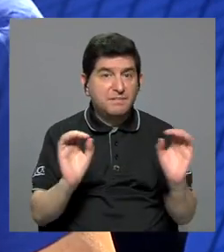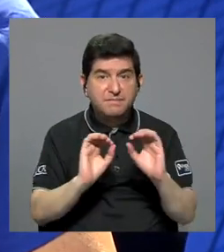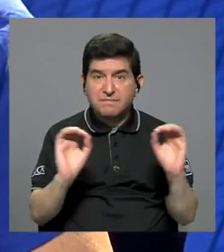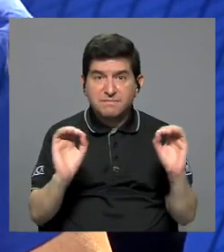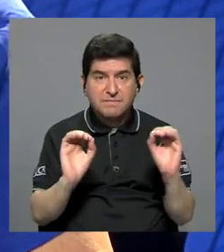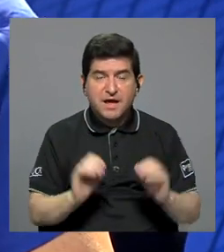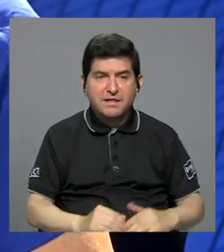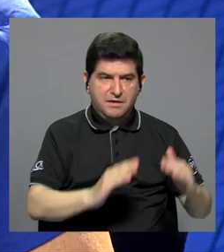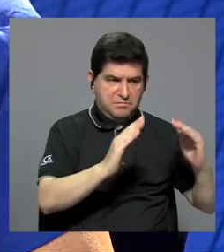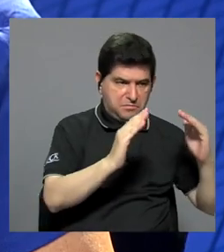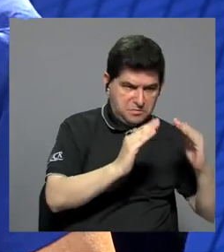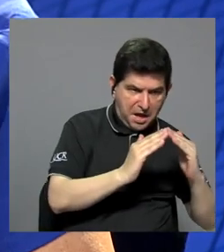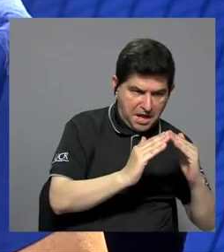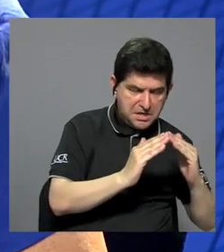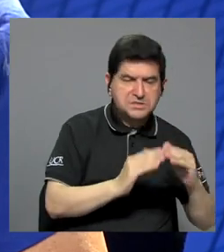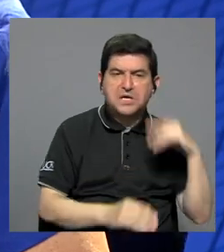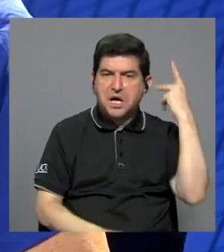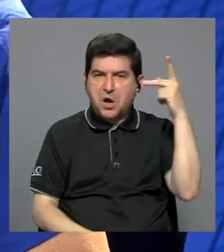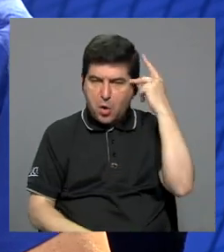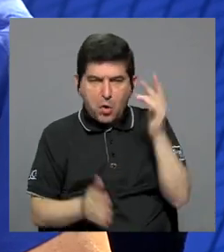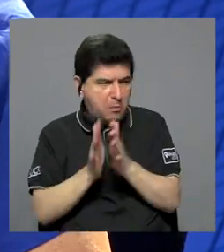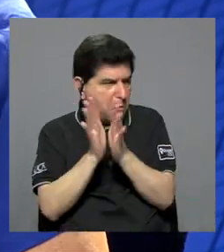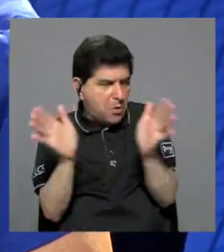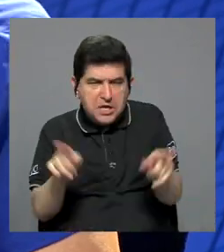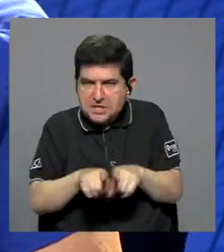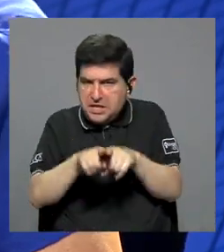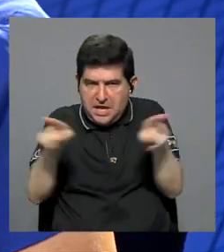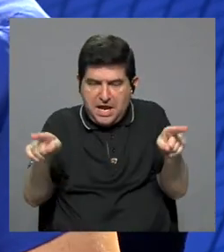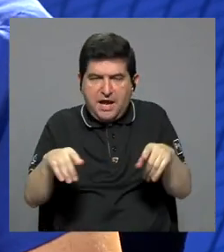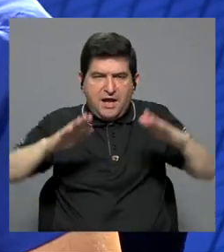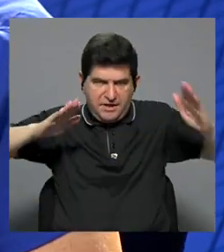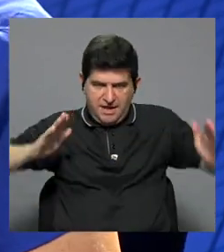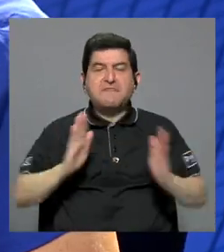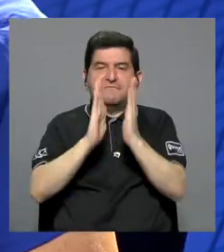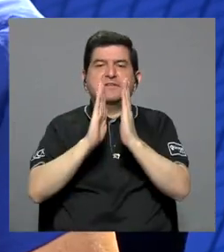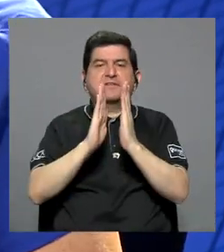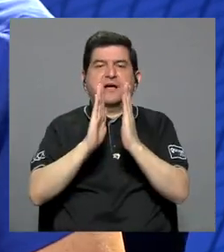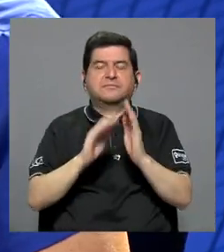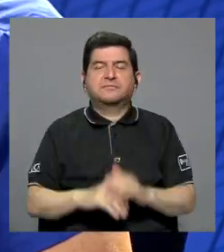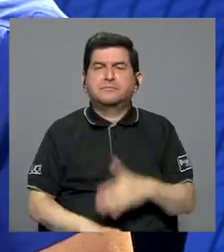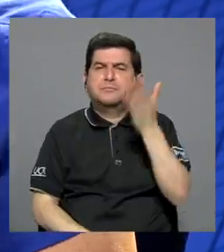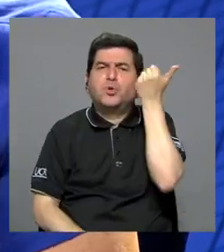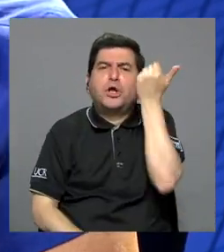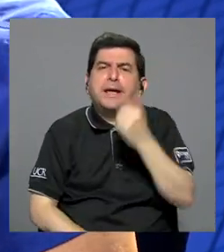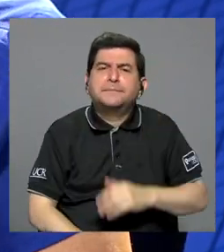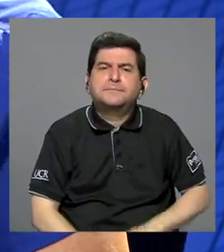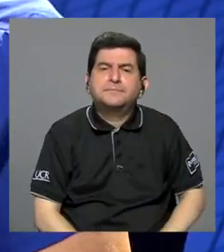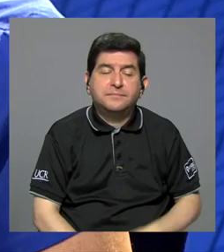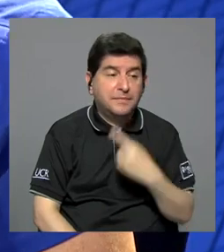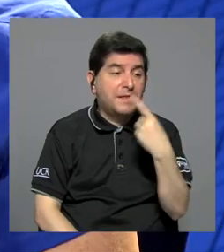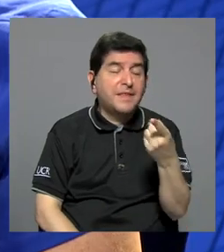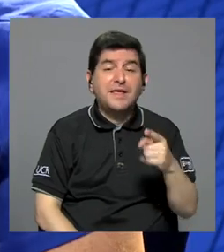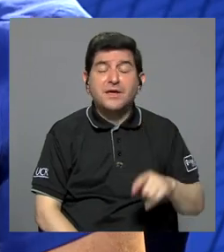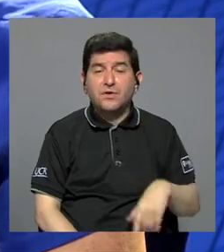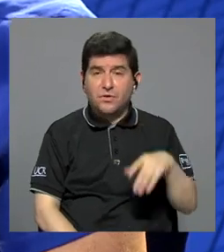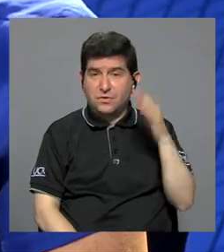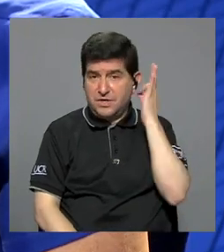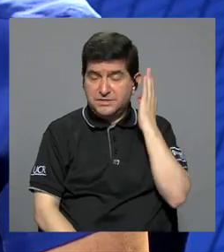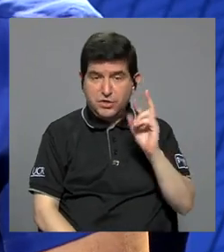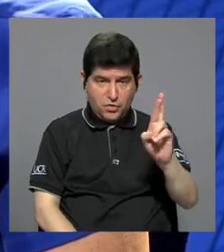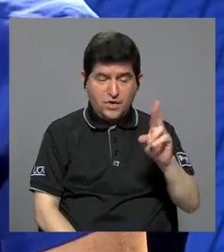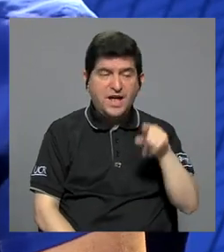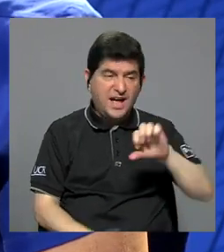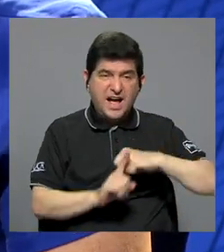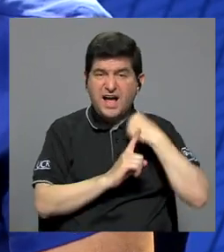nivel doméstico ni a nivel de políticas públicas un enfrentamiento. ¿Por qué? Como dijo Roxana, la sociedad está